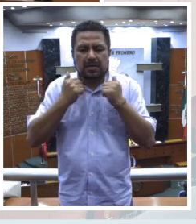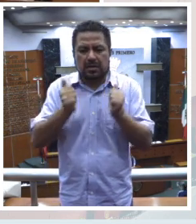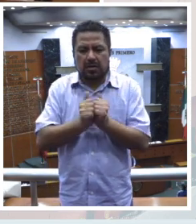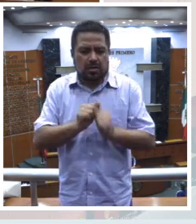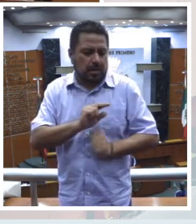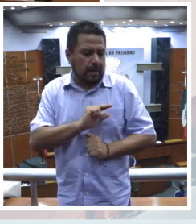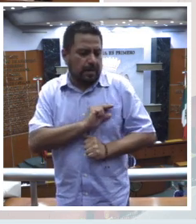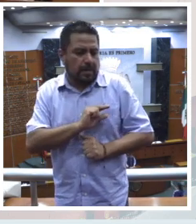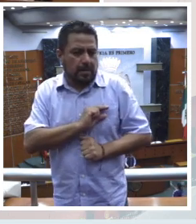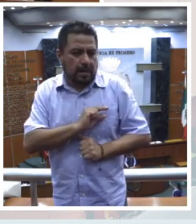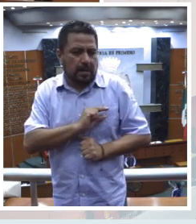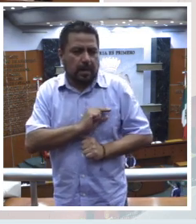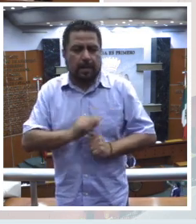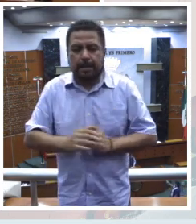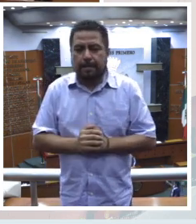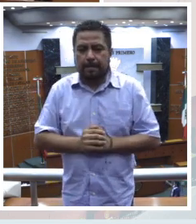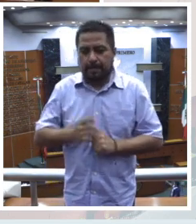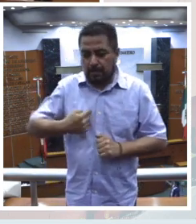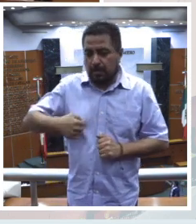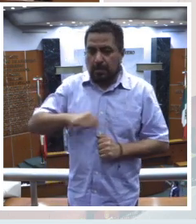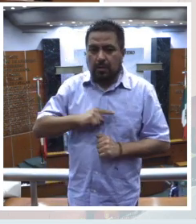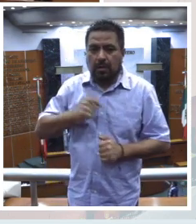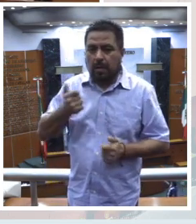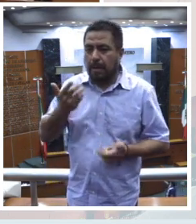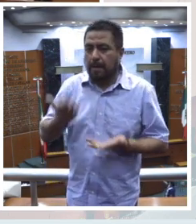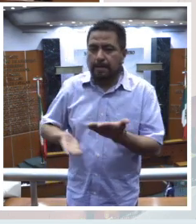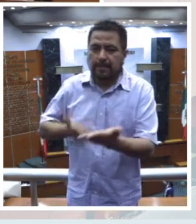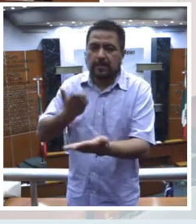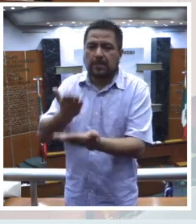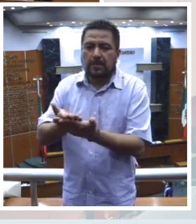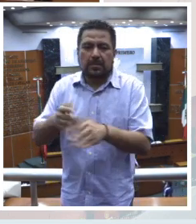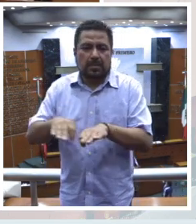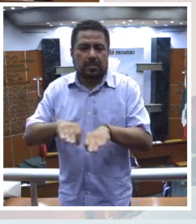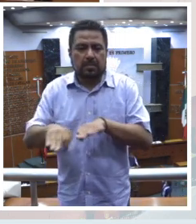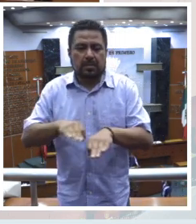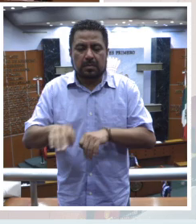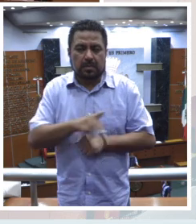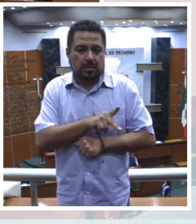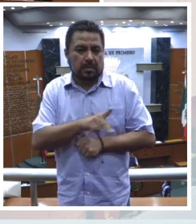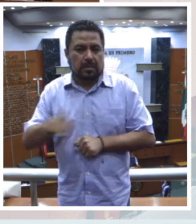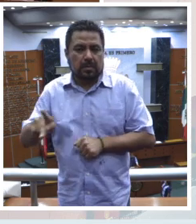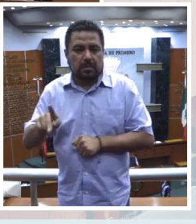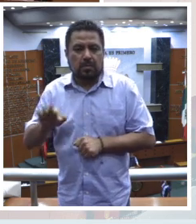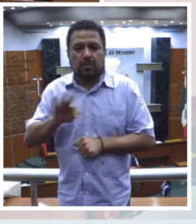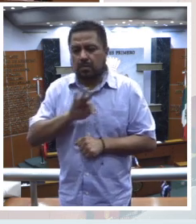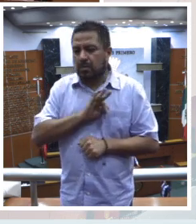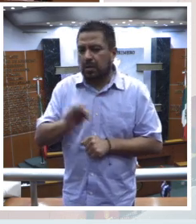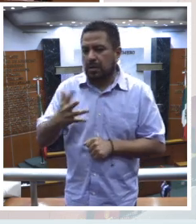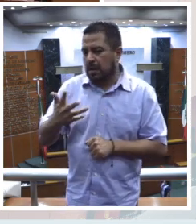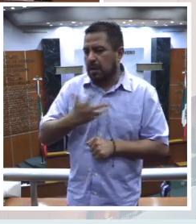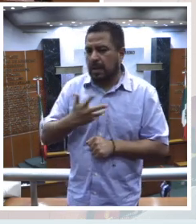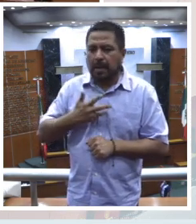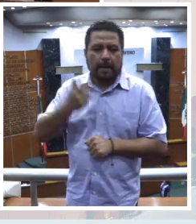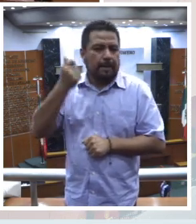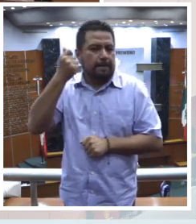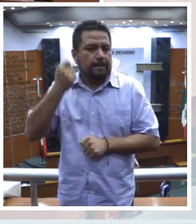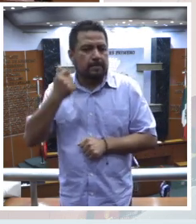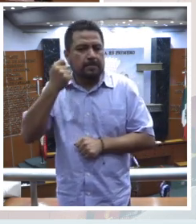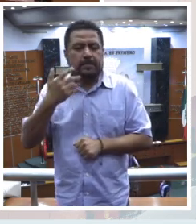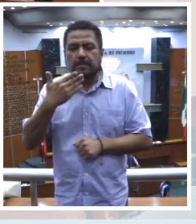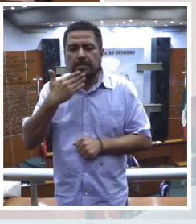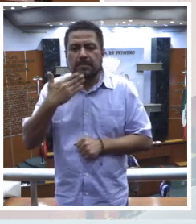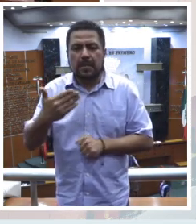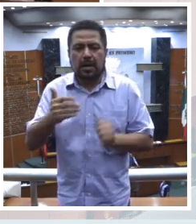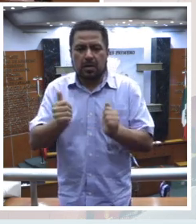privada. Hemos propuesto que las y los trabajadores cuenten con una pensión digna